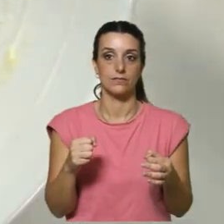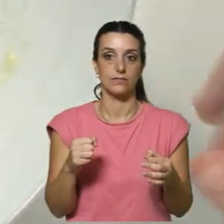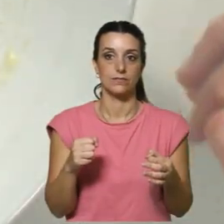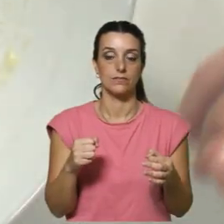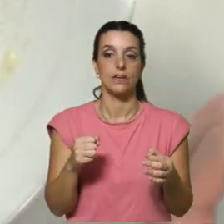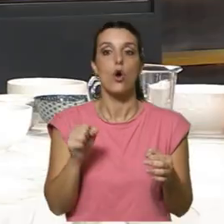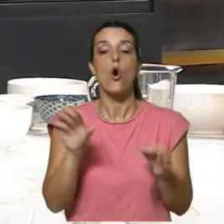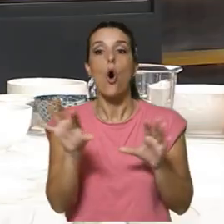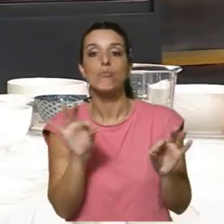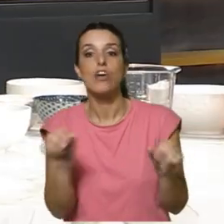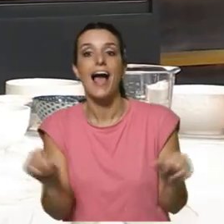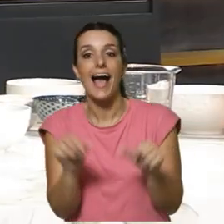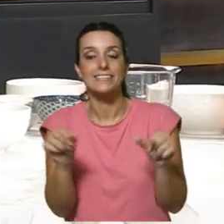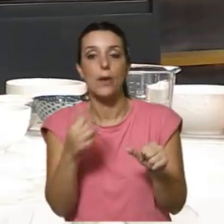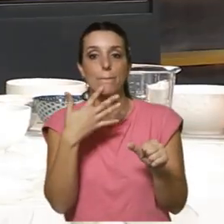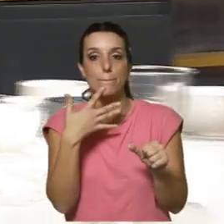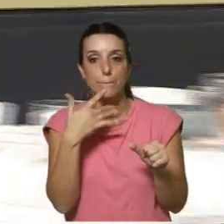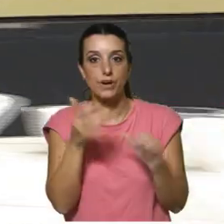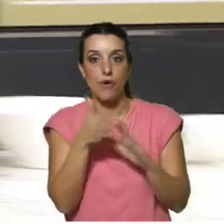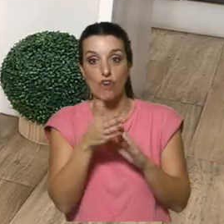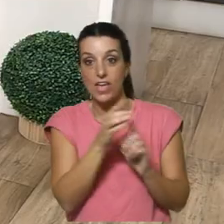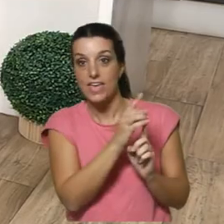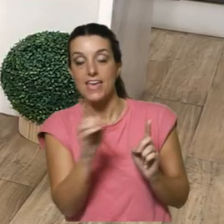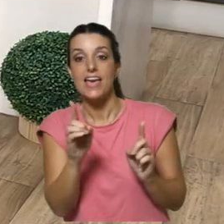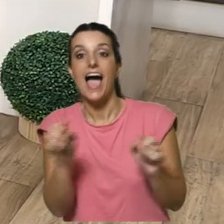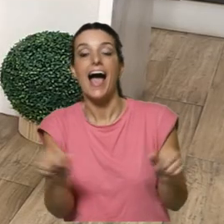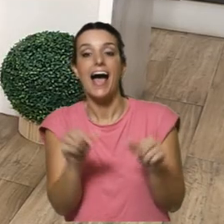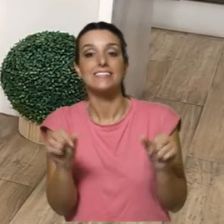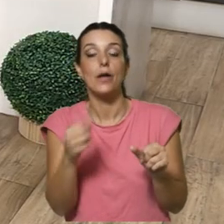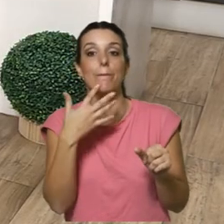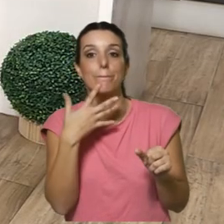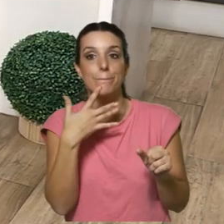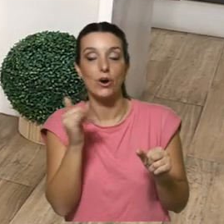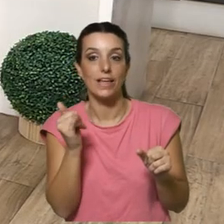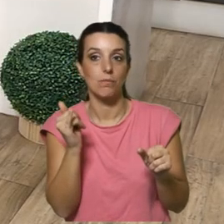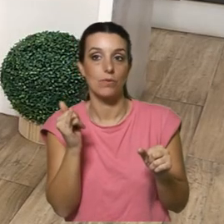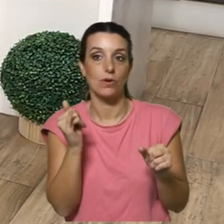La opción de hacerlo... Que voy para allá, me muevo hasta allá. La opción de hacerlo